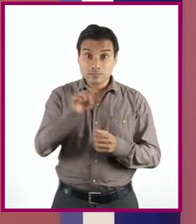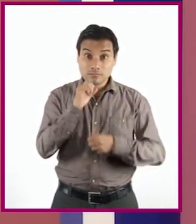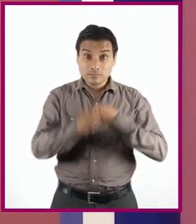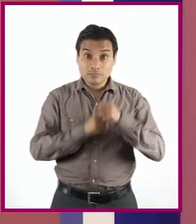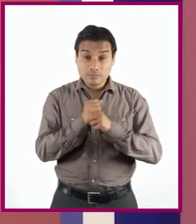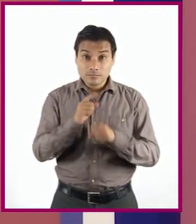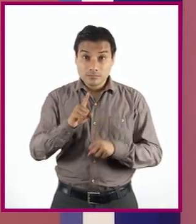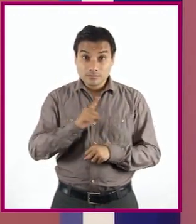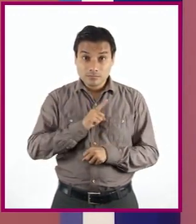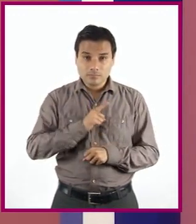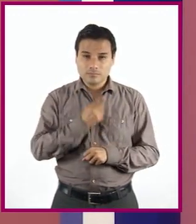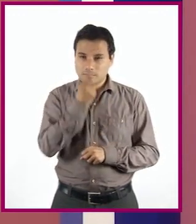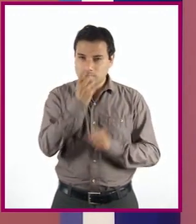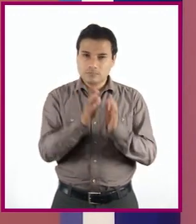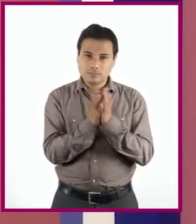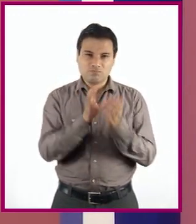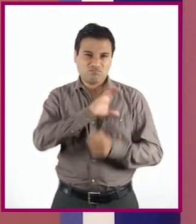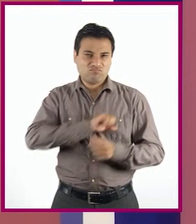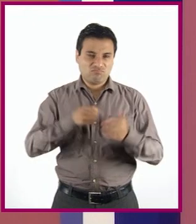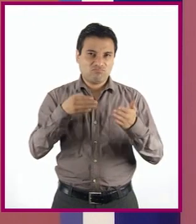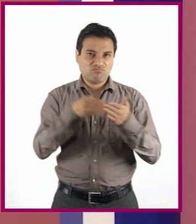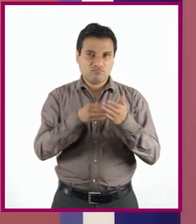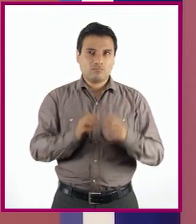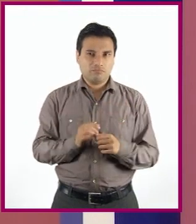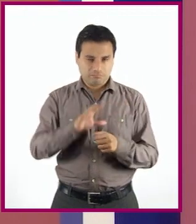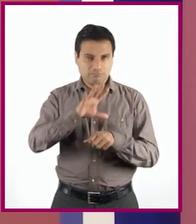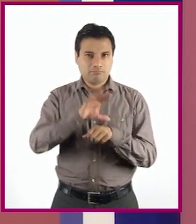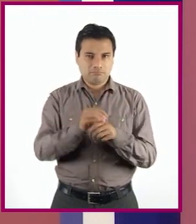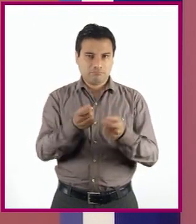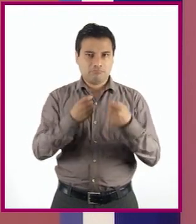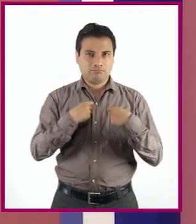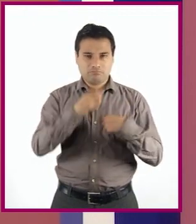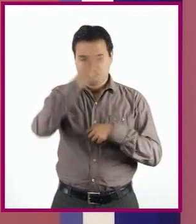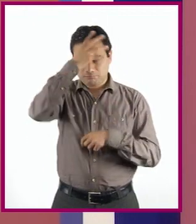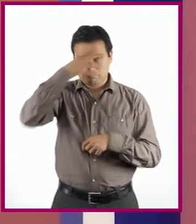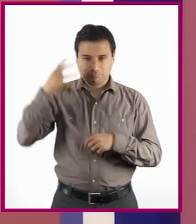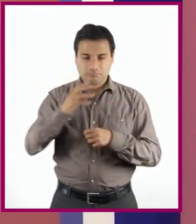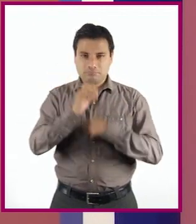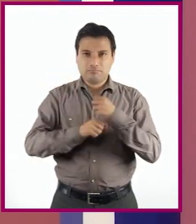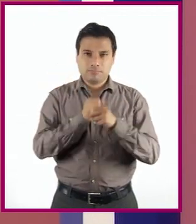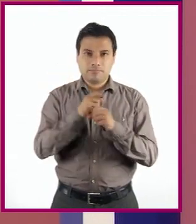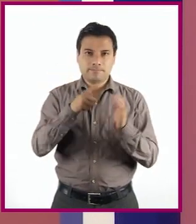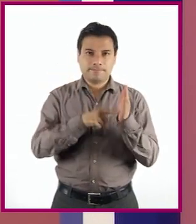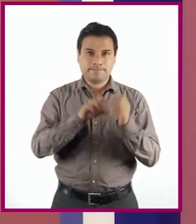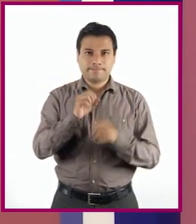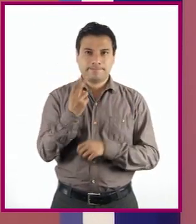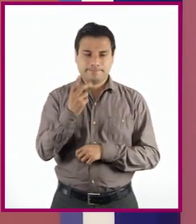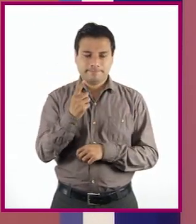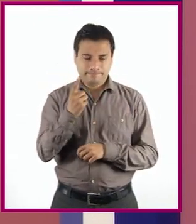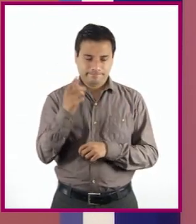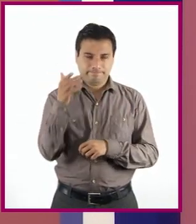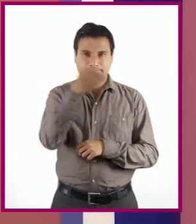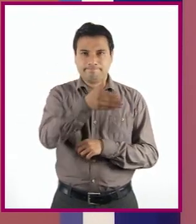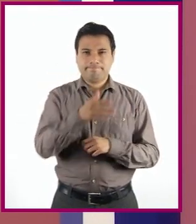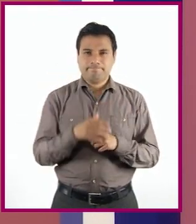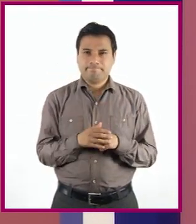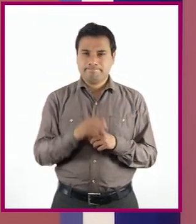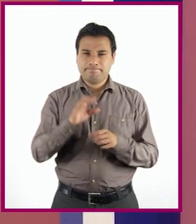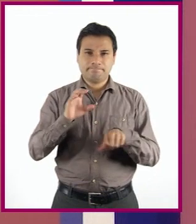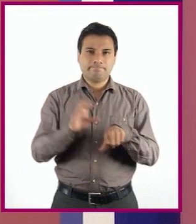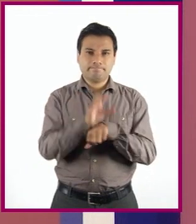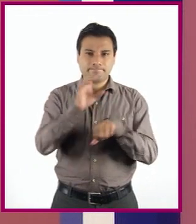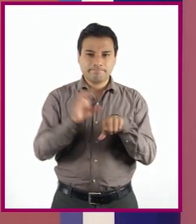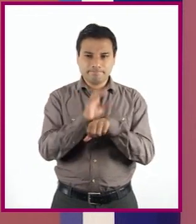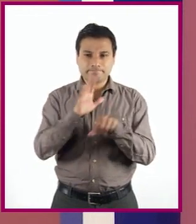novela favorita, retiró la prohibición. En 1981 regresé a Colombia y tuve que huir pues